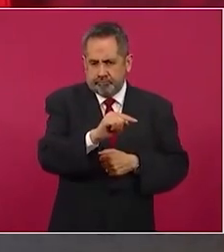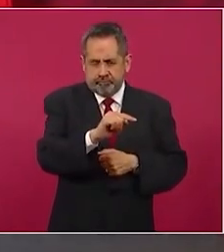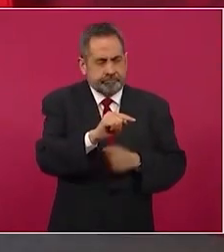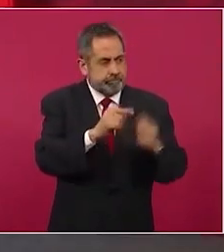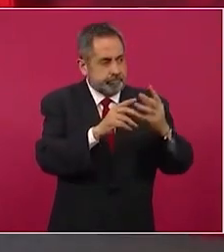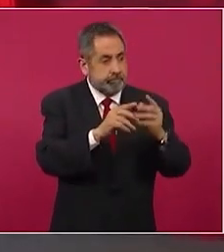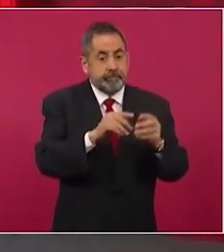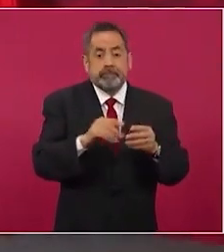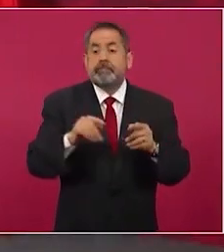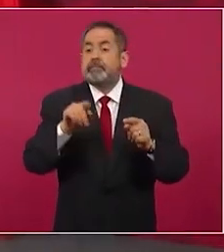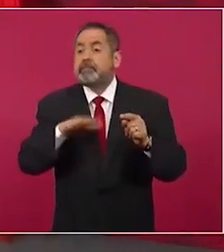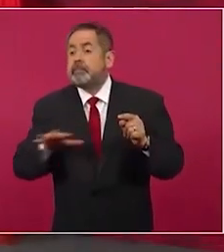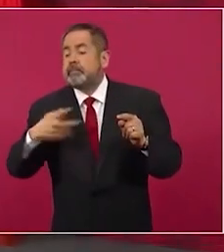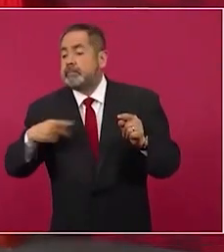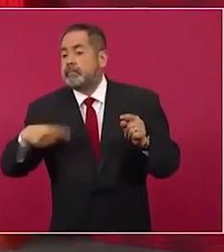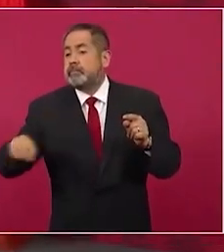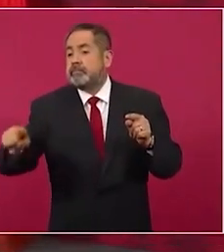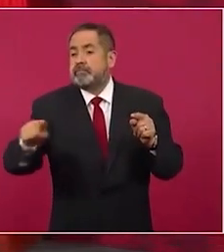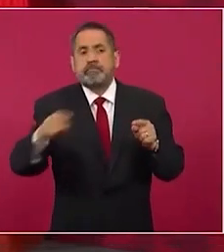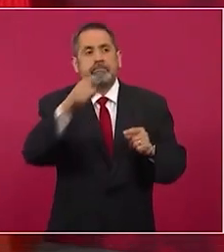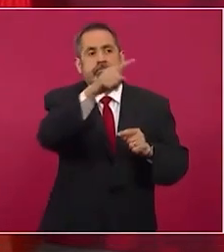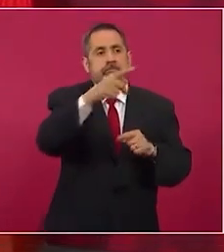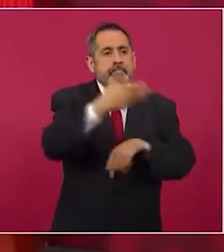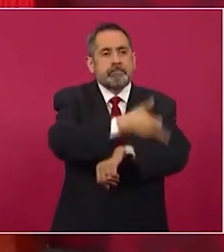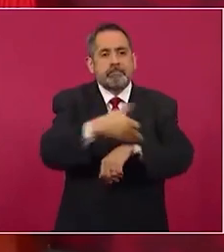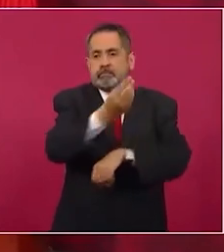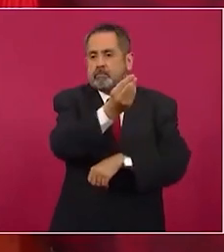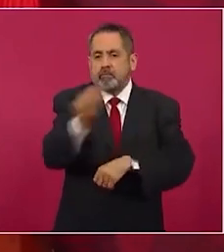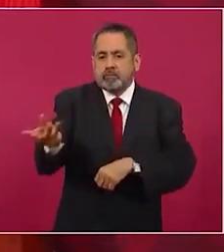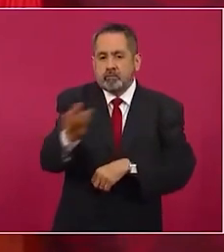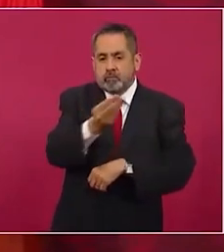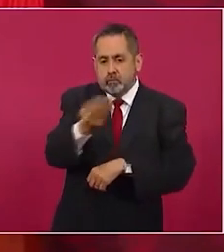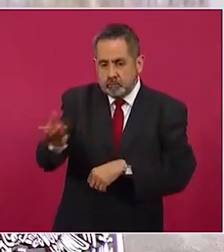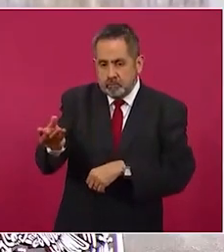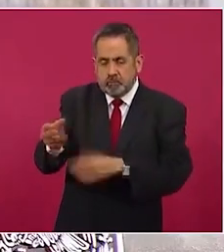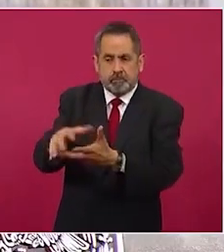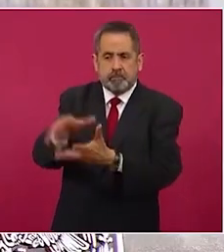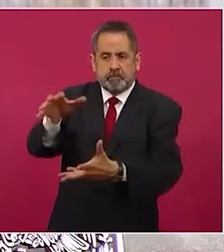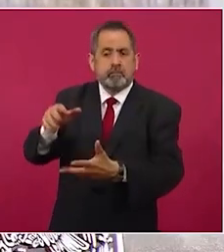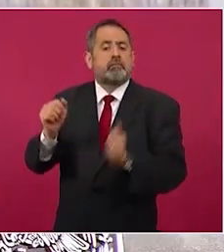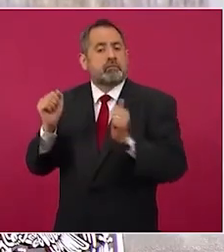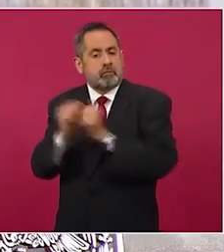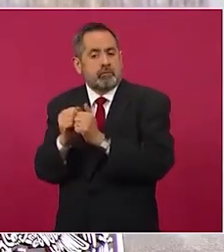Abajo, esto más los programas de bienestar